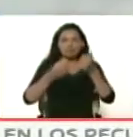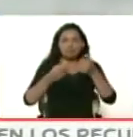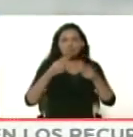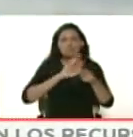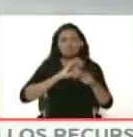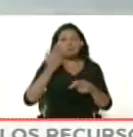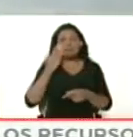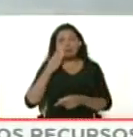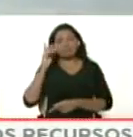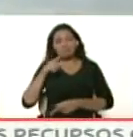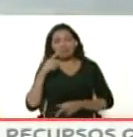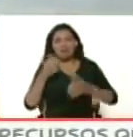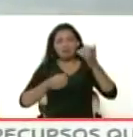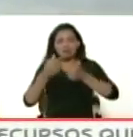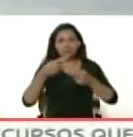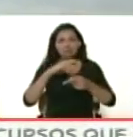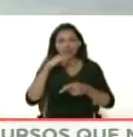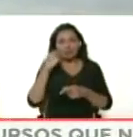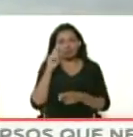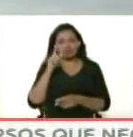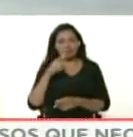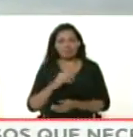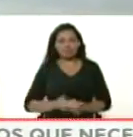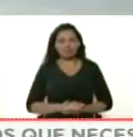esto. Exquisito.